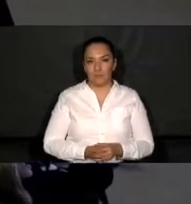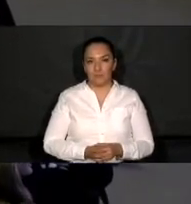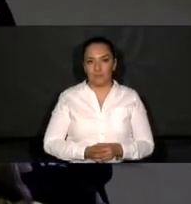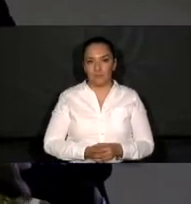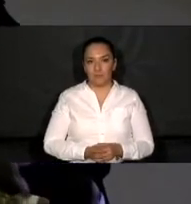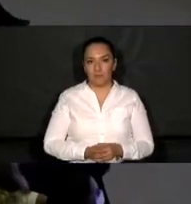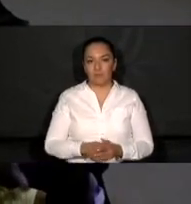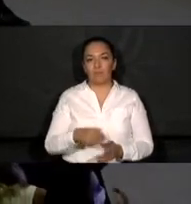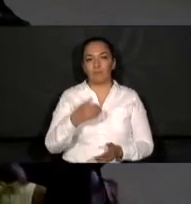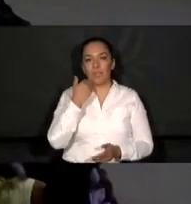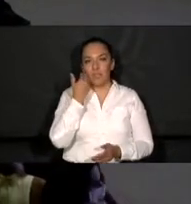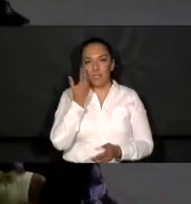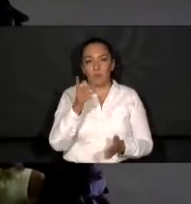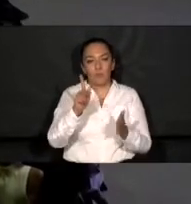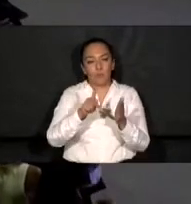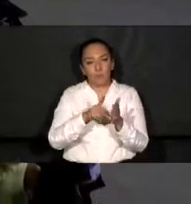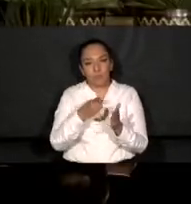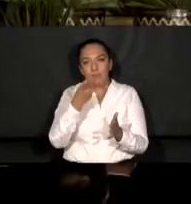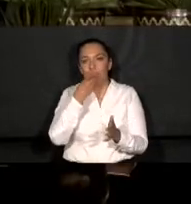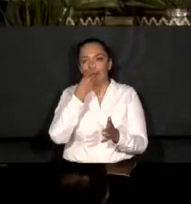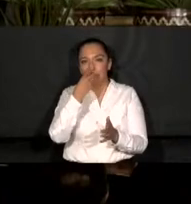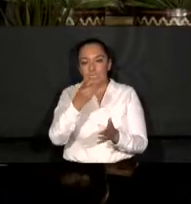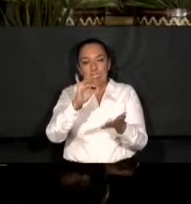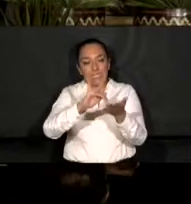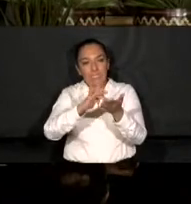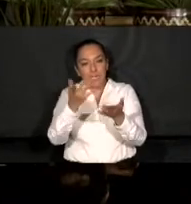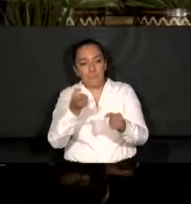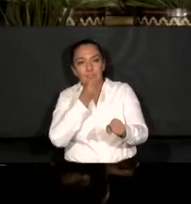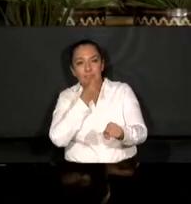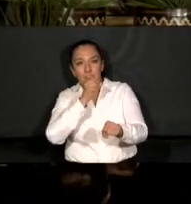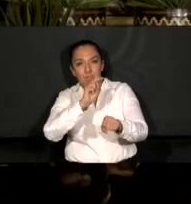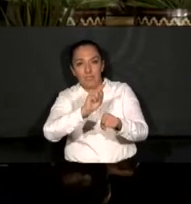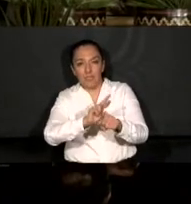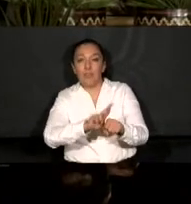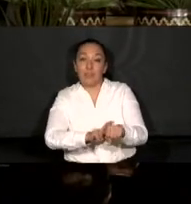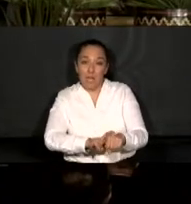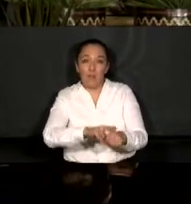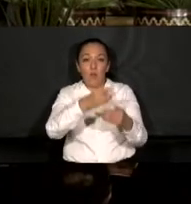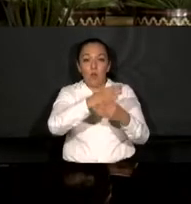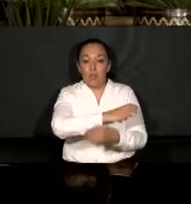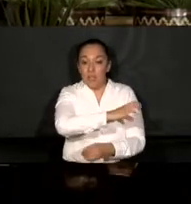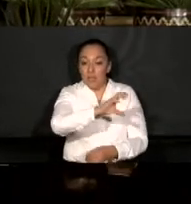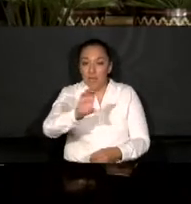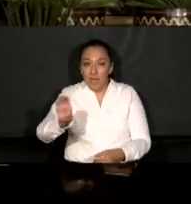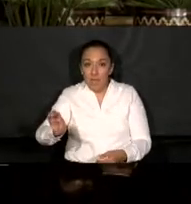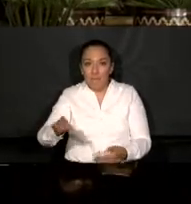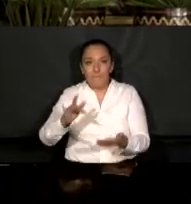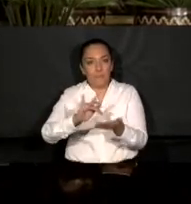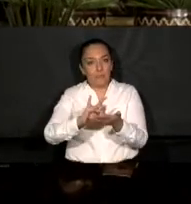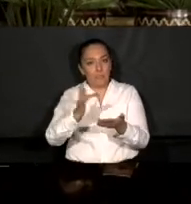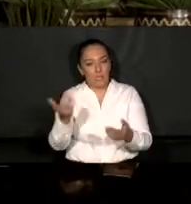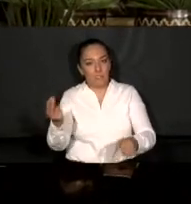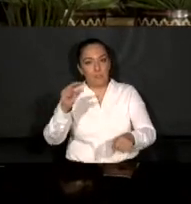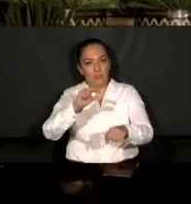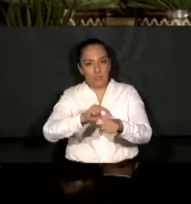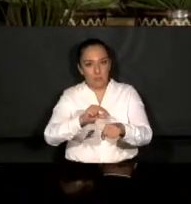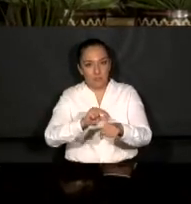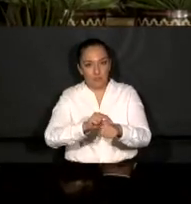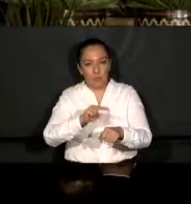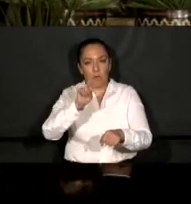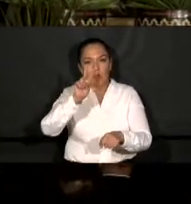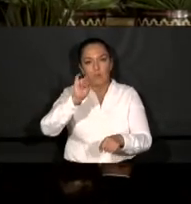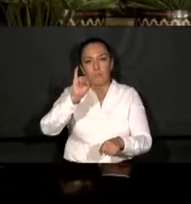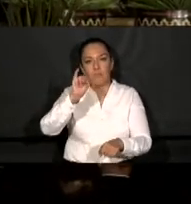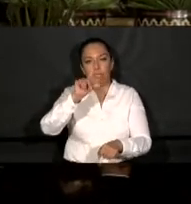Quiero de nuevo agradecer al Secretario de Agricultura y Desarrollo Rural, gracias al doctor Víctor Manuel Villalobos